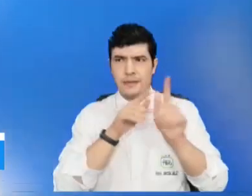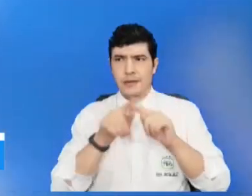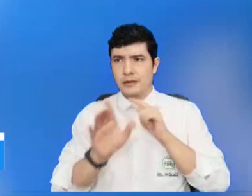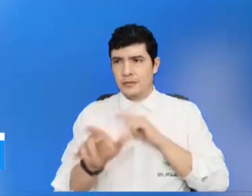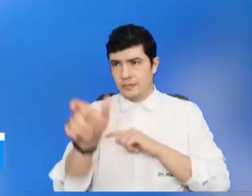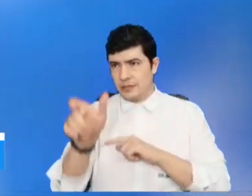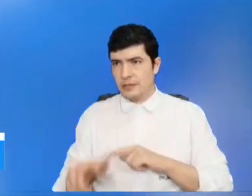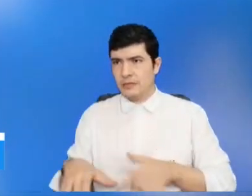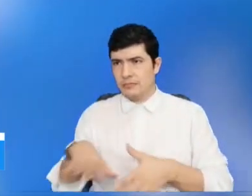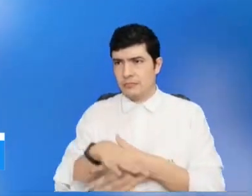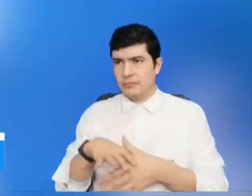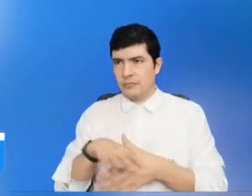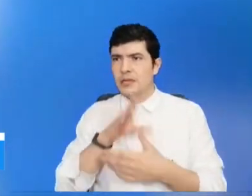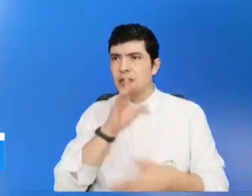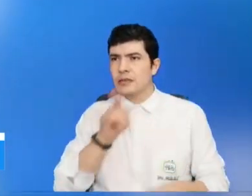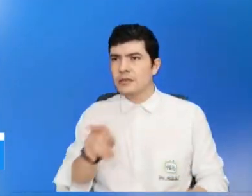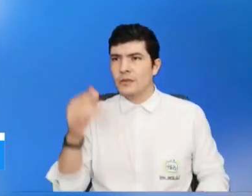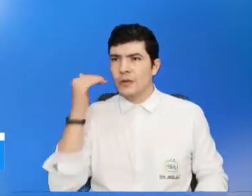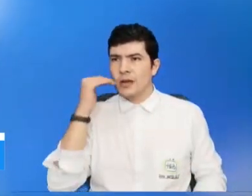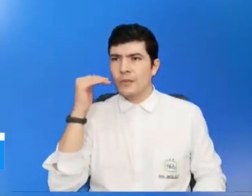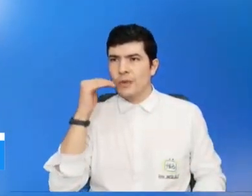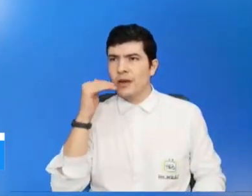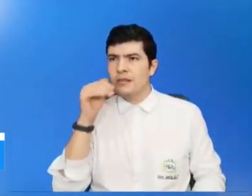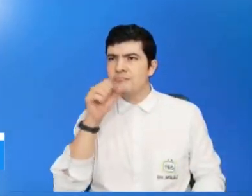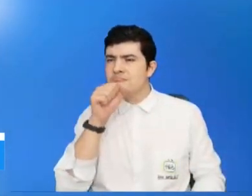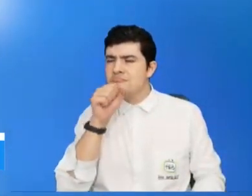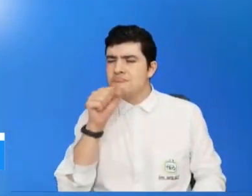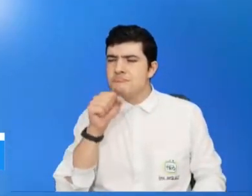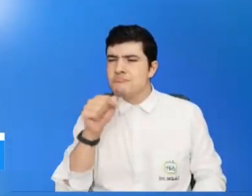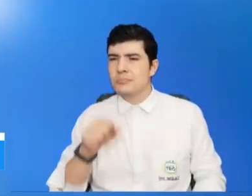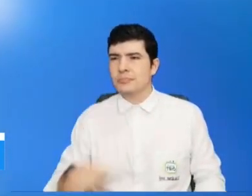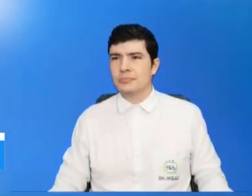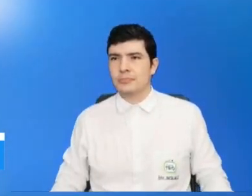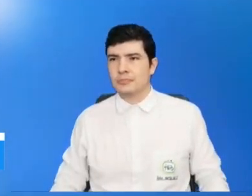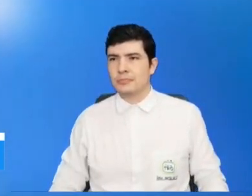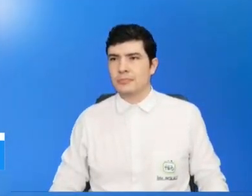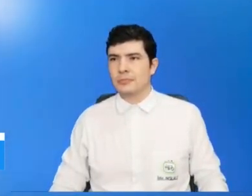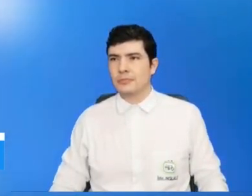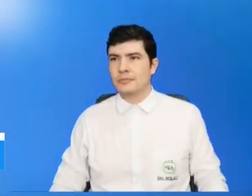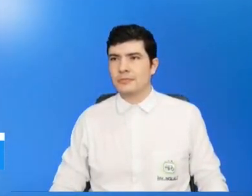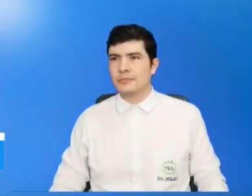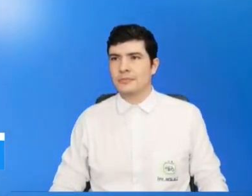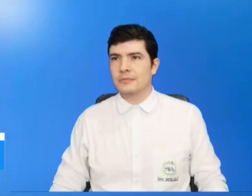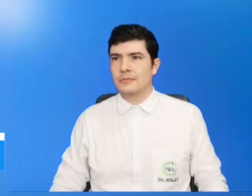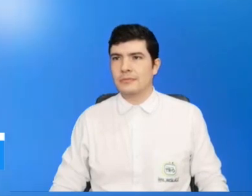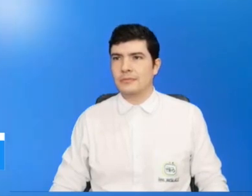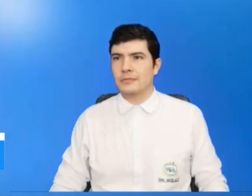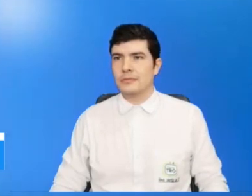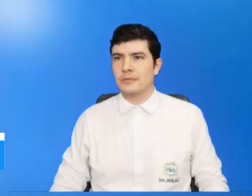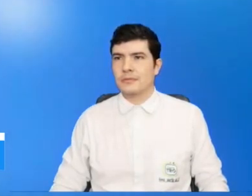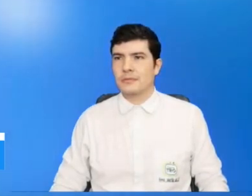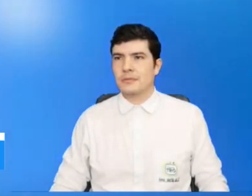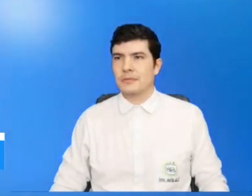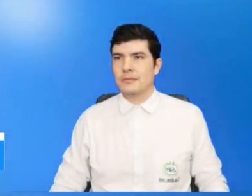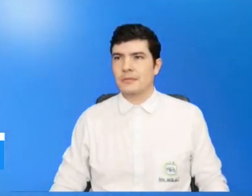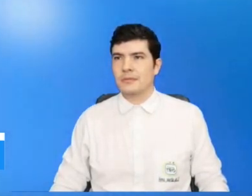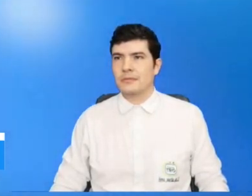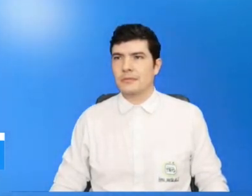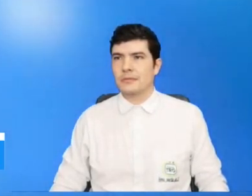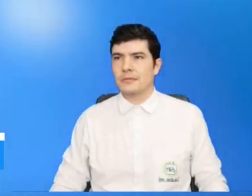se trataría de una mujer de la tercera edad. Que se ve a distancia que es una señora